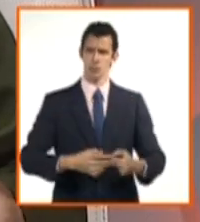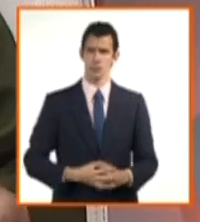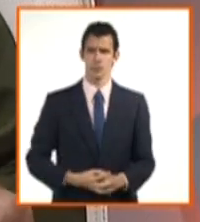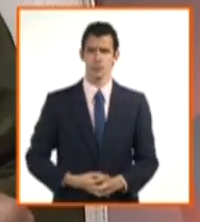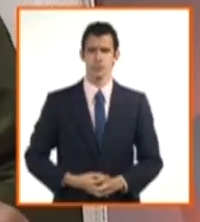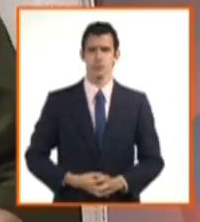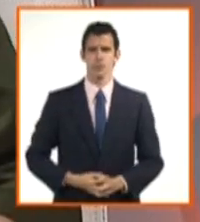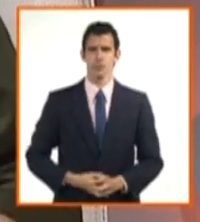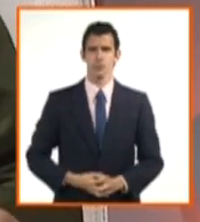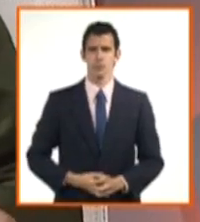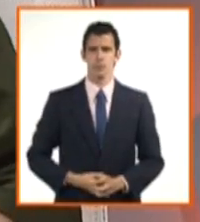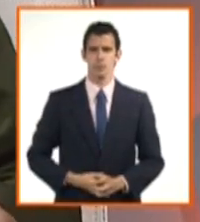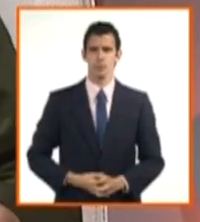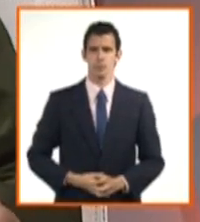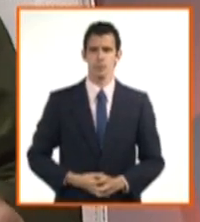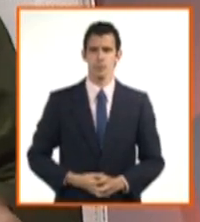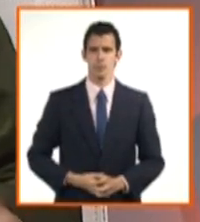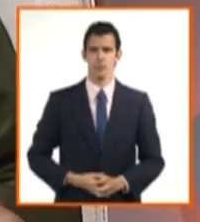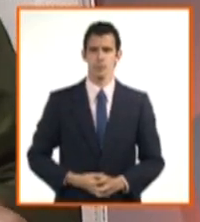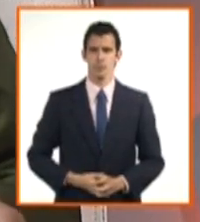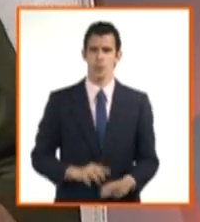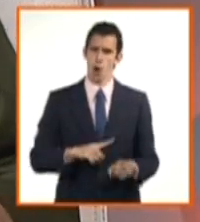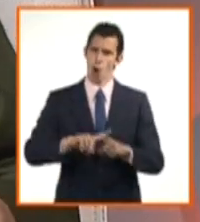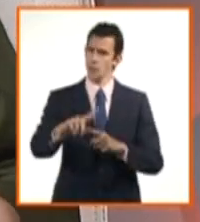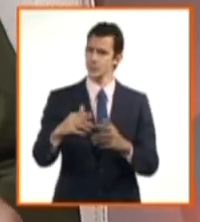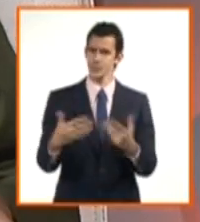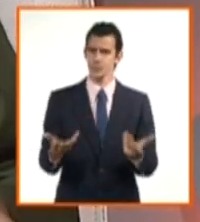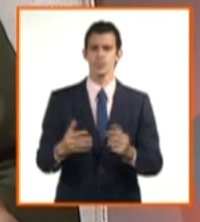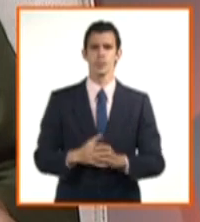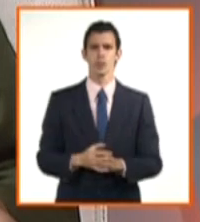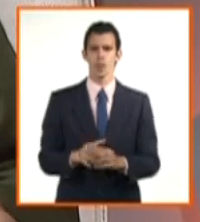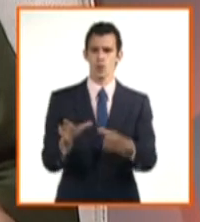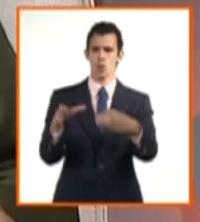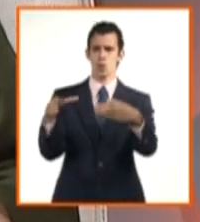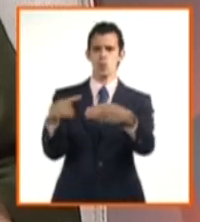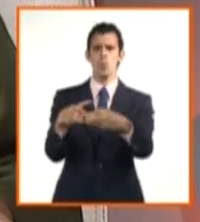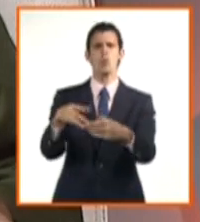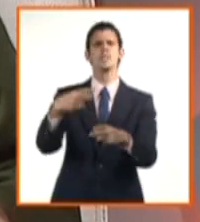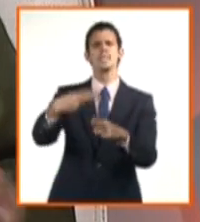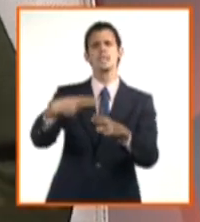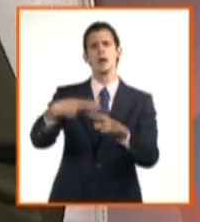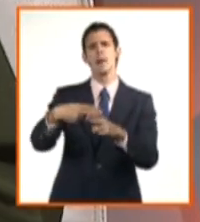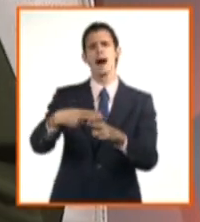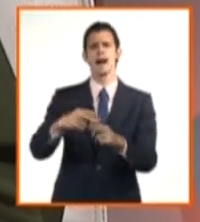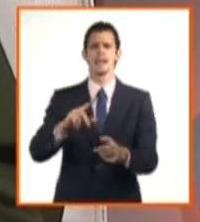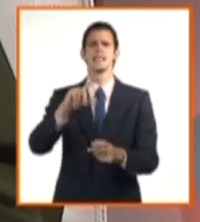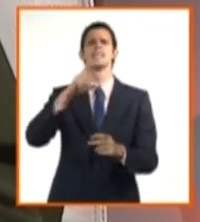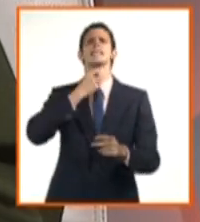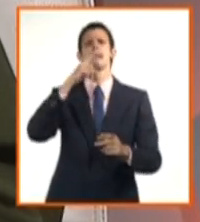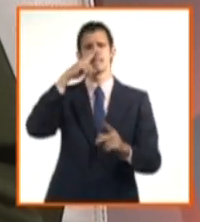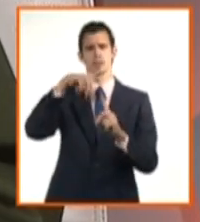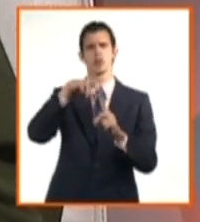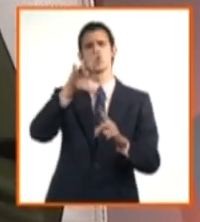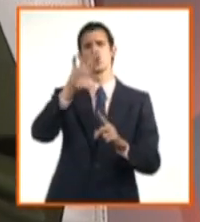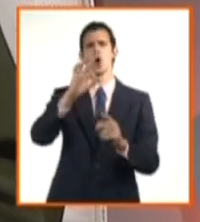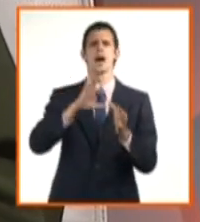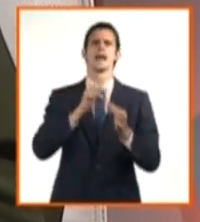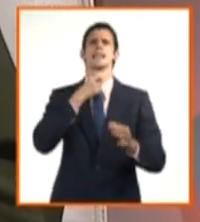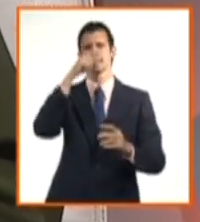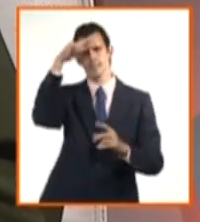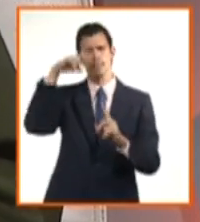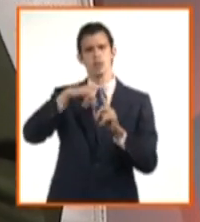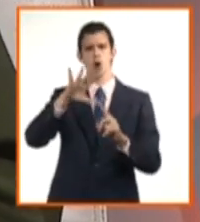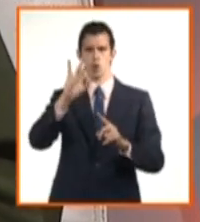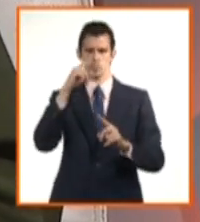ha jugado también los centros gestión como decía procesos que hacía referencia al trabajo de los centros de gestión y de los puntos aleta temprano los